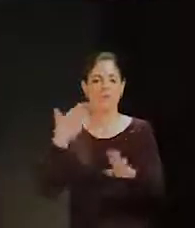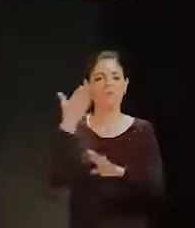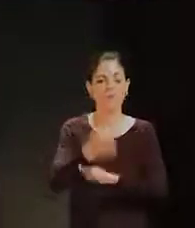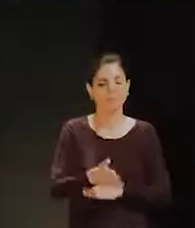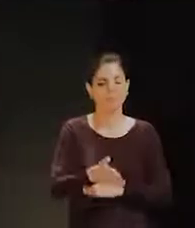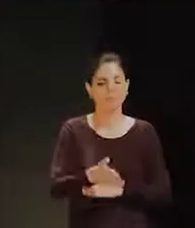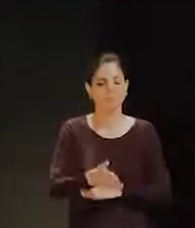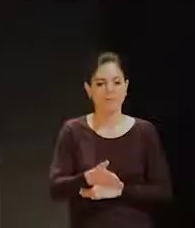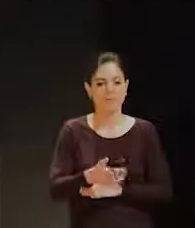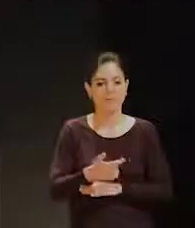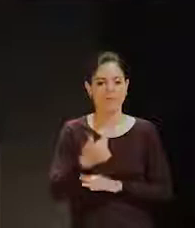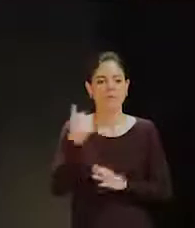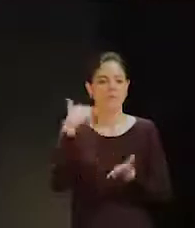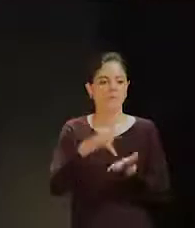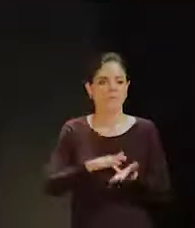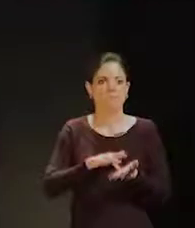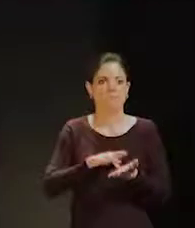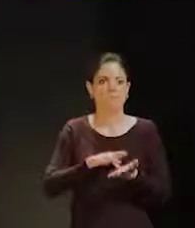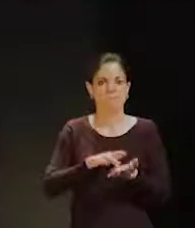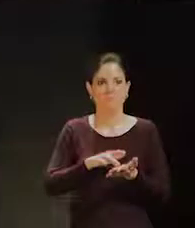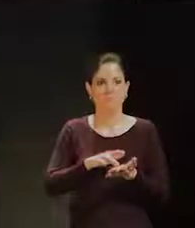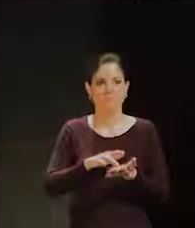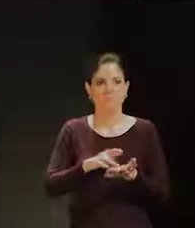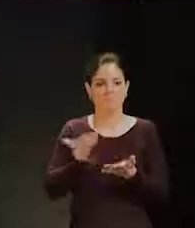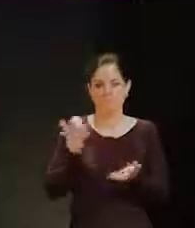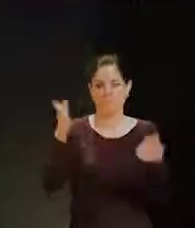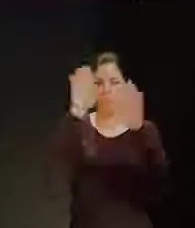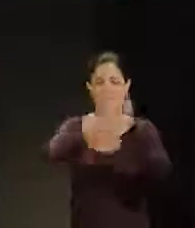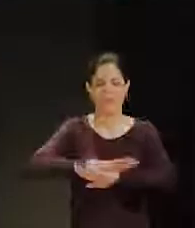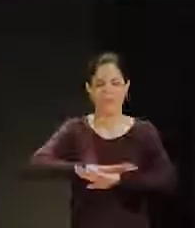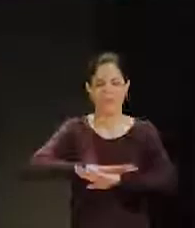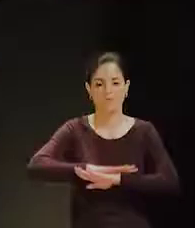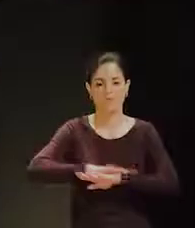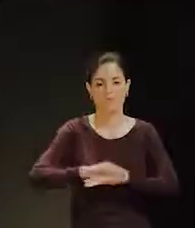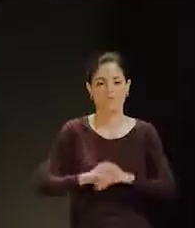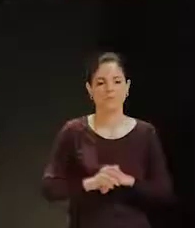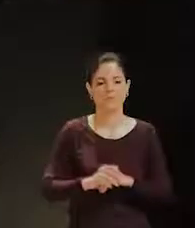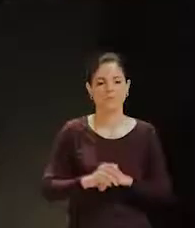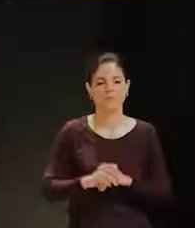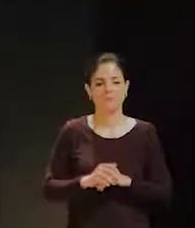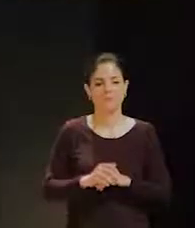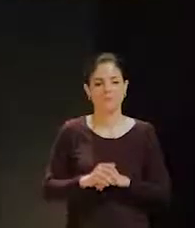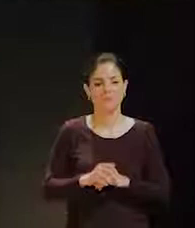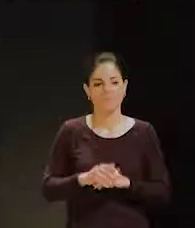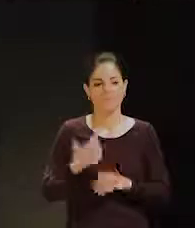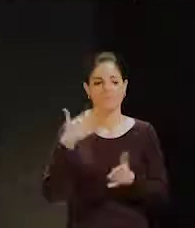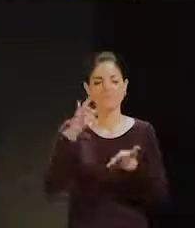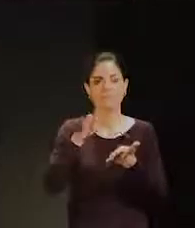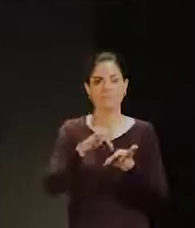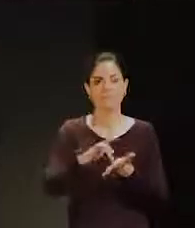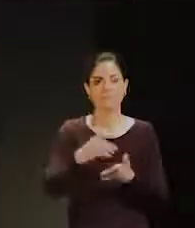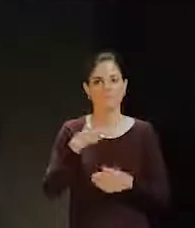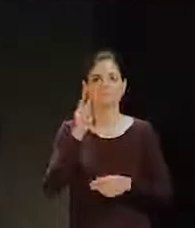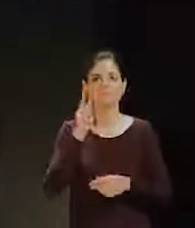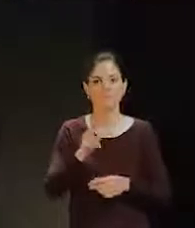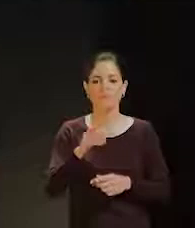yo nosotros de loco, a las 8 de la noche le tocamos la puerta a aquella señora